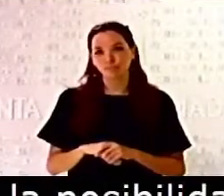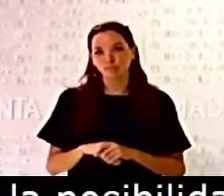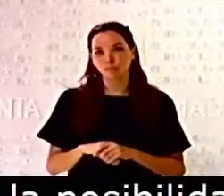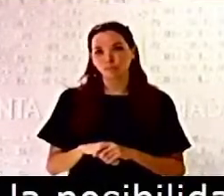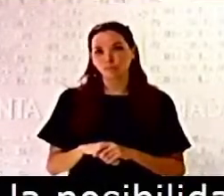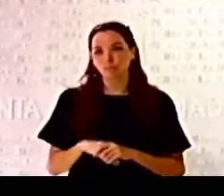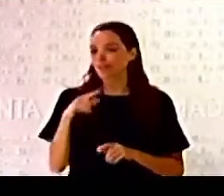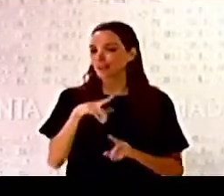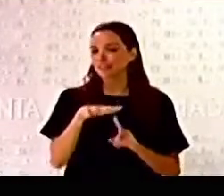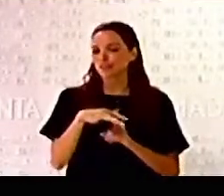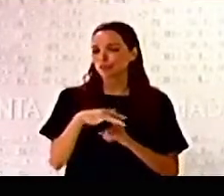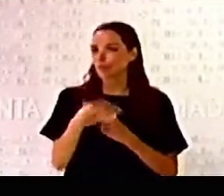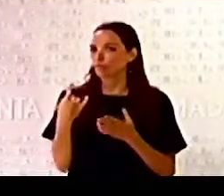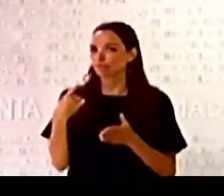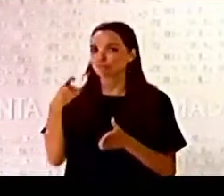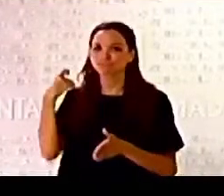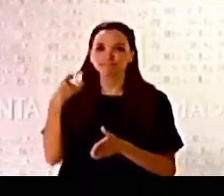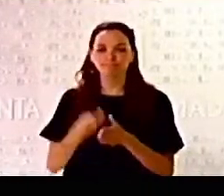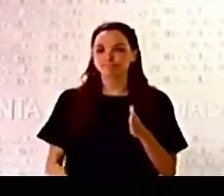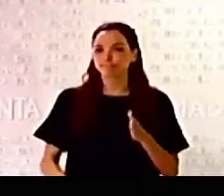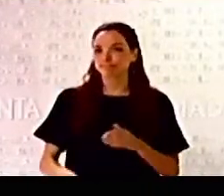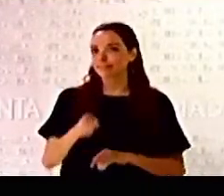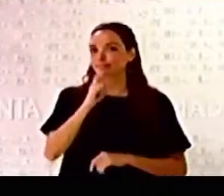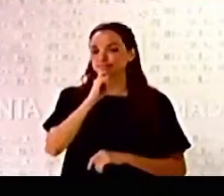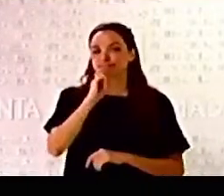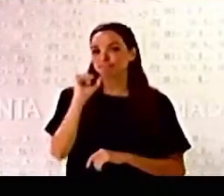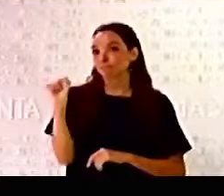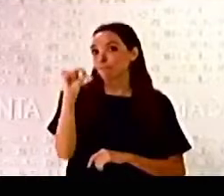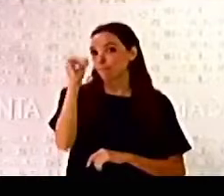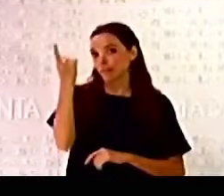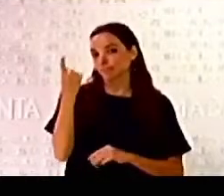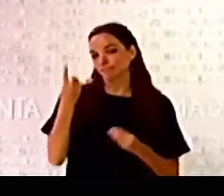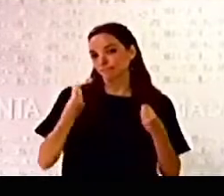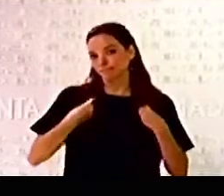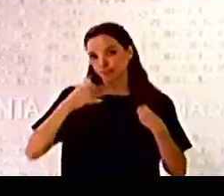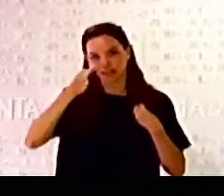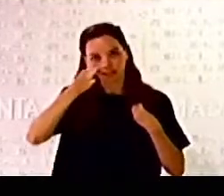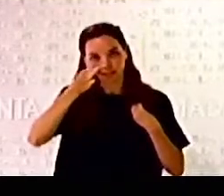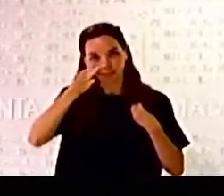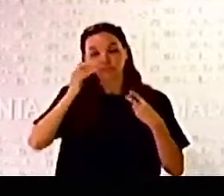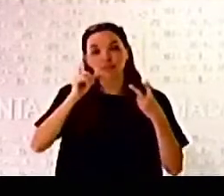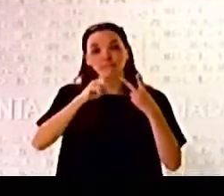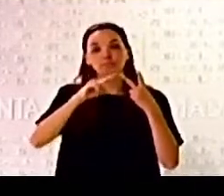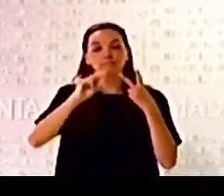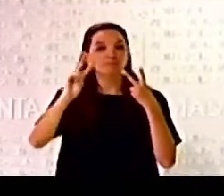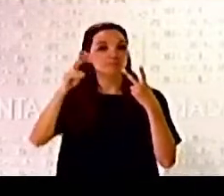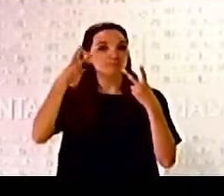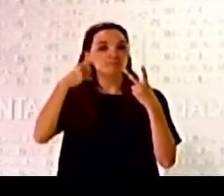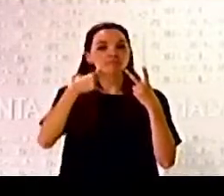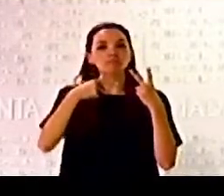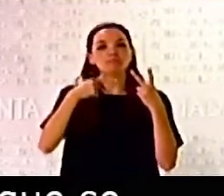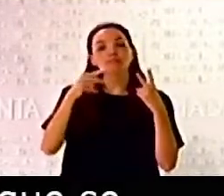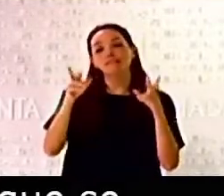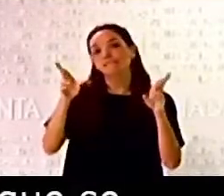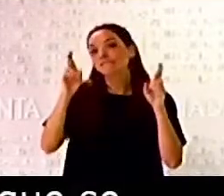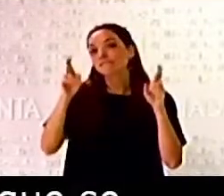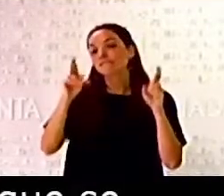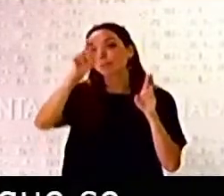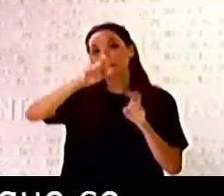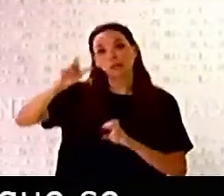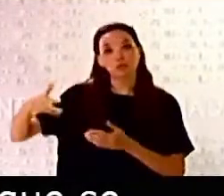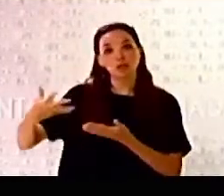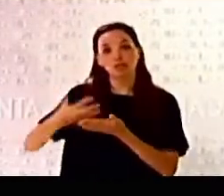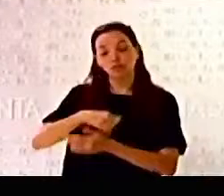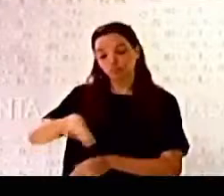de las situaciones más duras que se pueden vivir, ¿no? En segundo lugar, desearles a todas aquellas personas que en este momento, estando